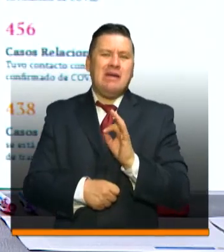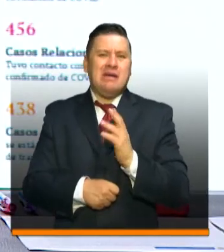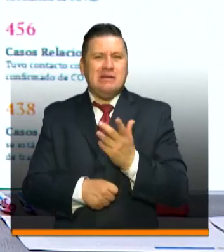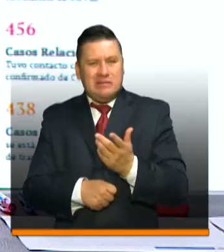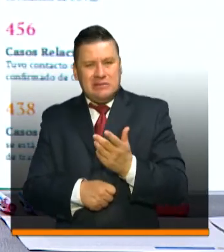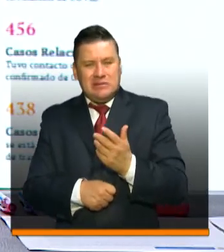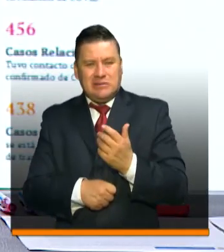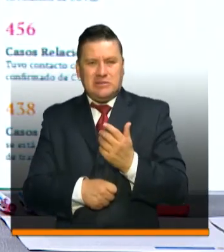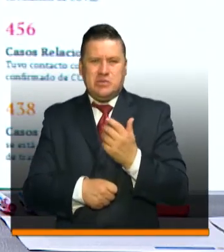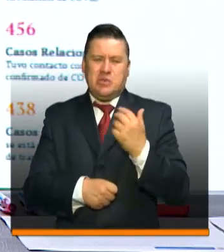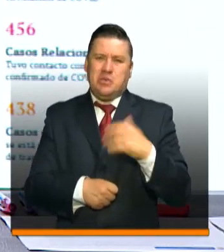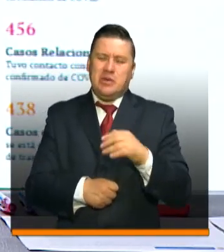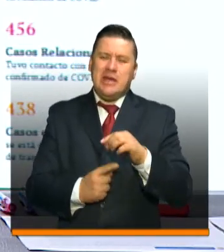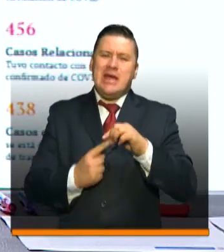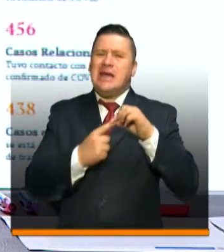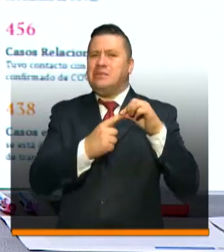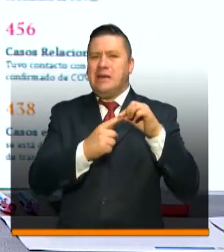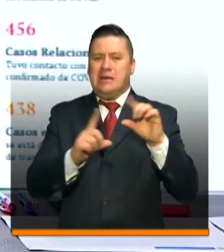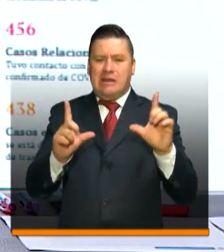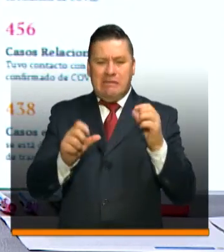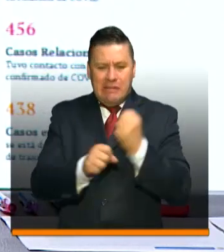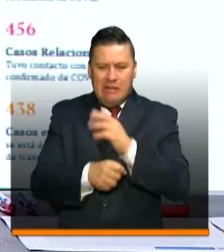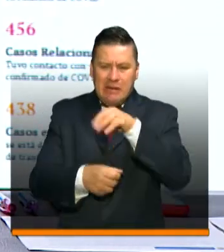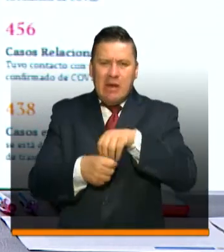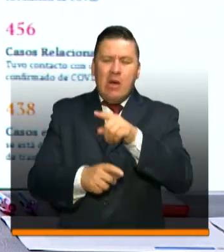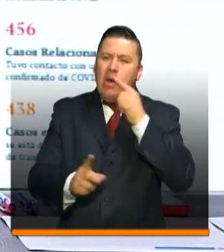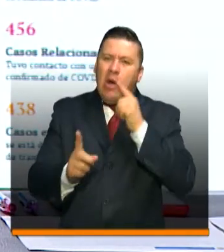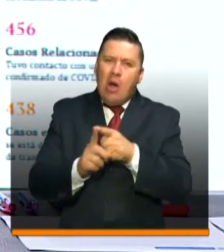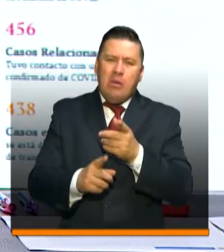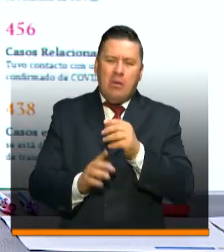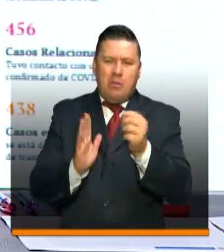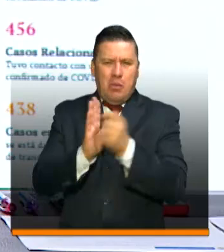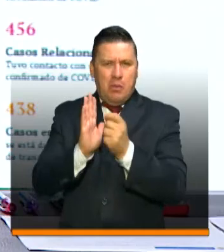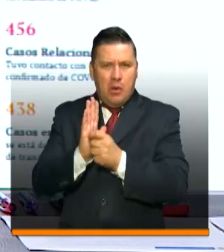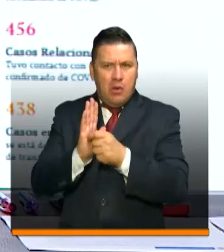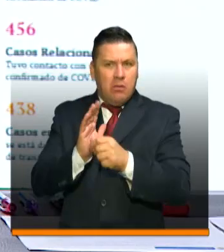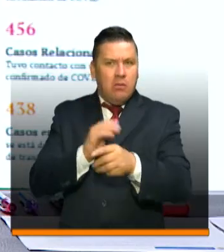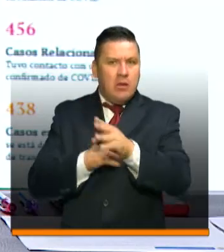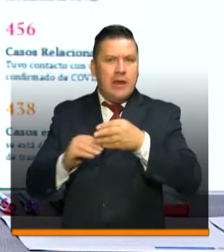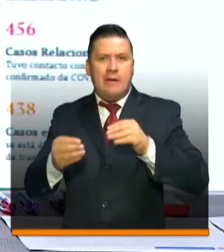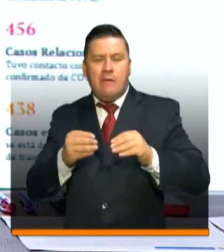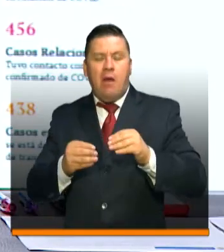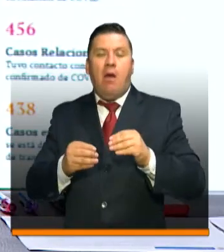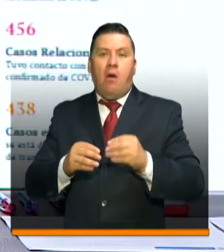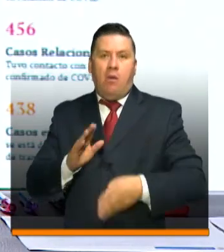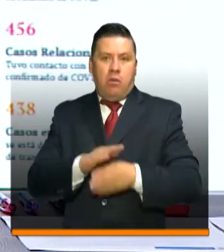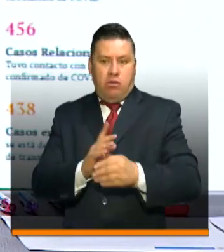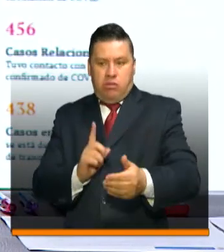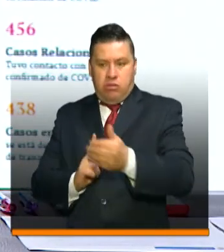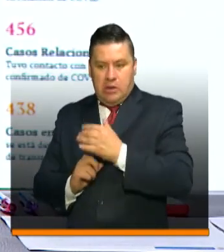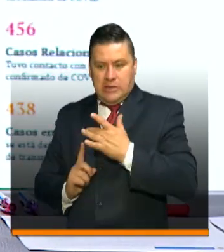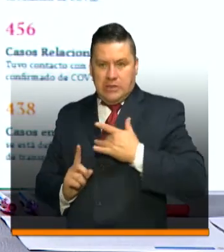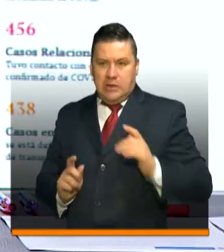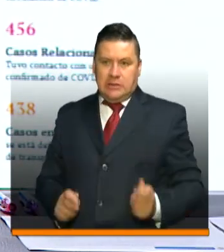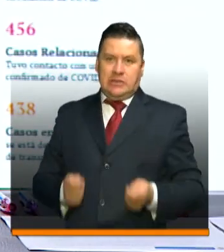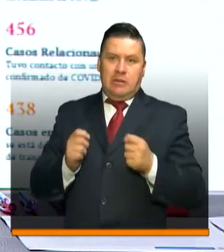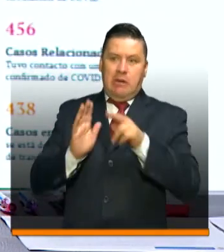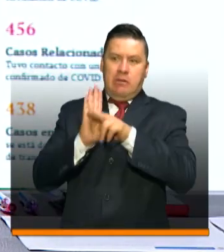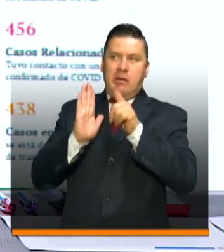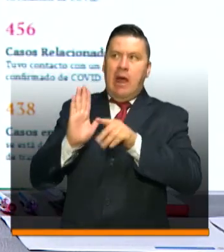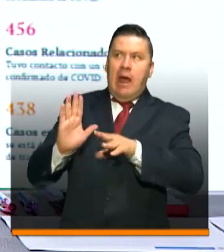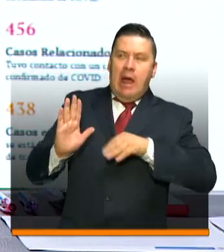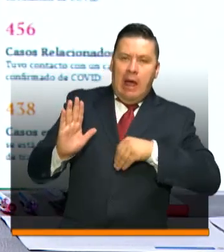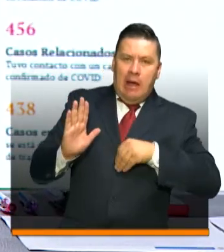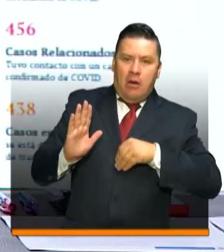establecer protocolos muy específicos, muy puntuales, para que también se pueda seguir protegiendo la salud y se pueda